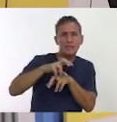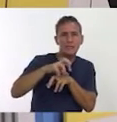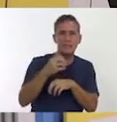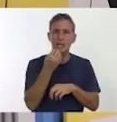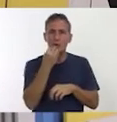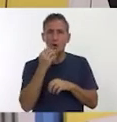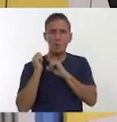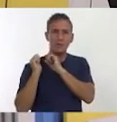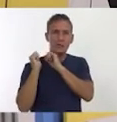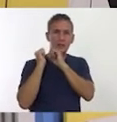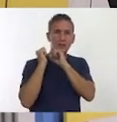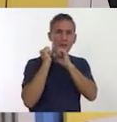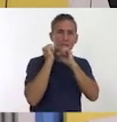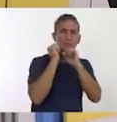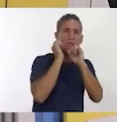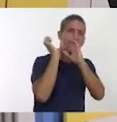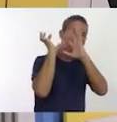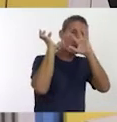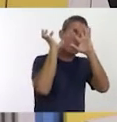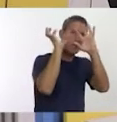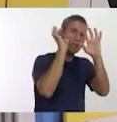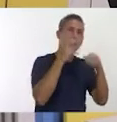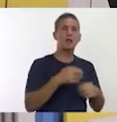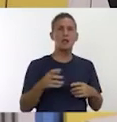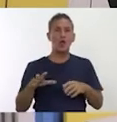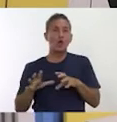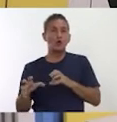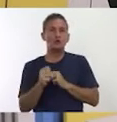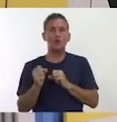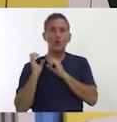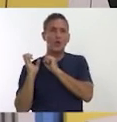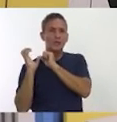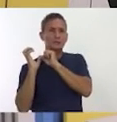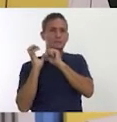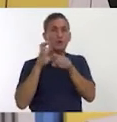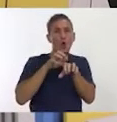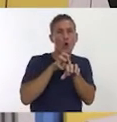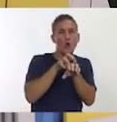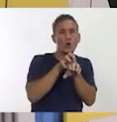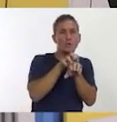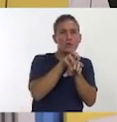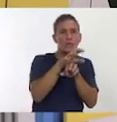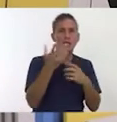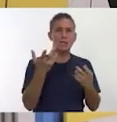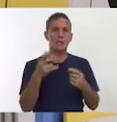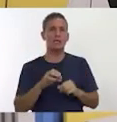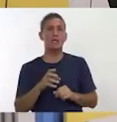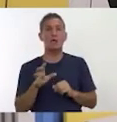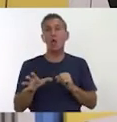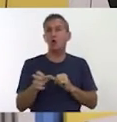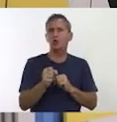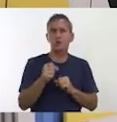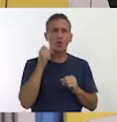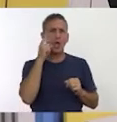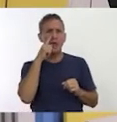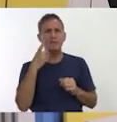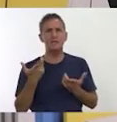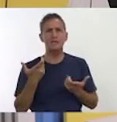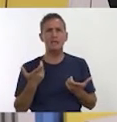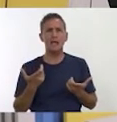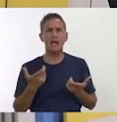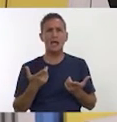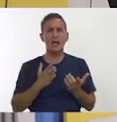hormiguero. Entre todas cargan muchos objetos pesados. Todos hacen diferentes trabajos, pero todas